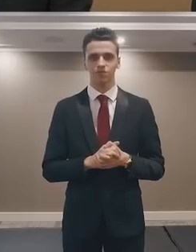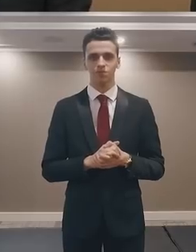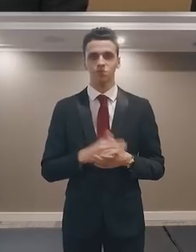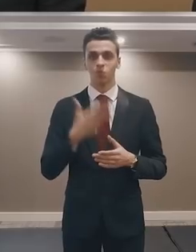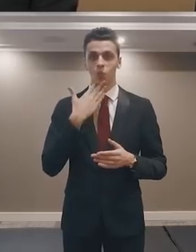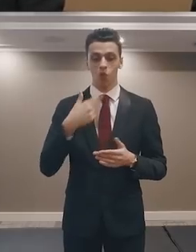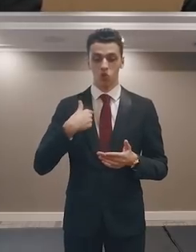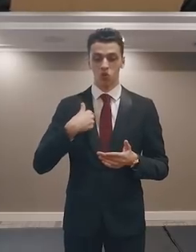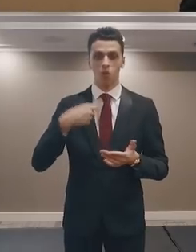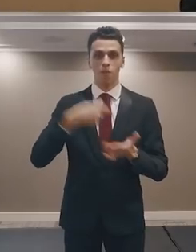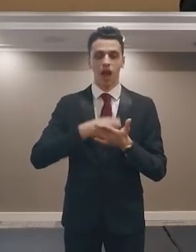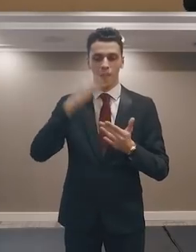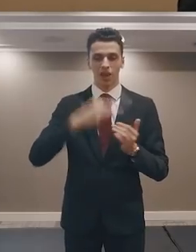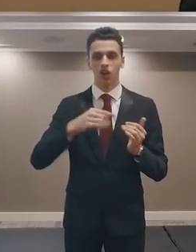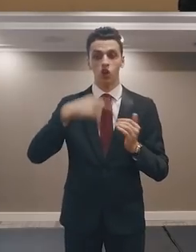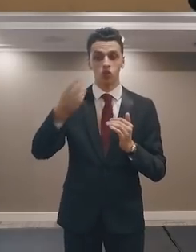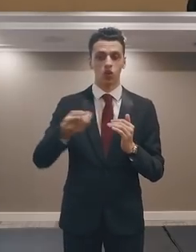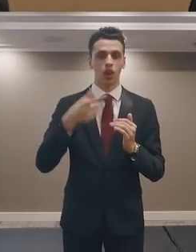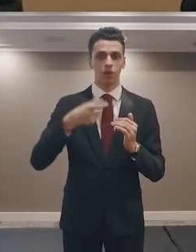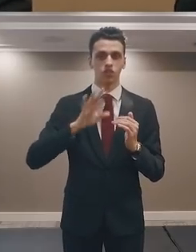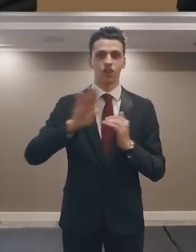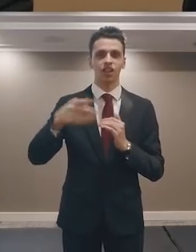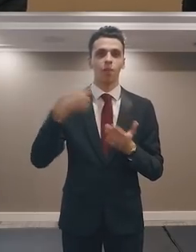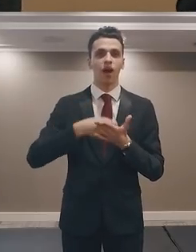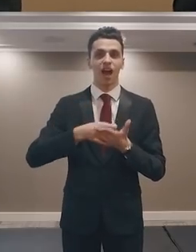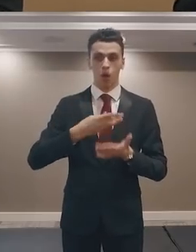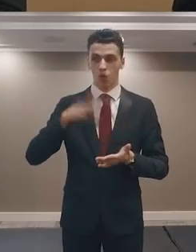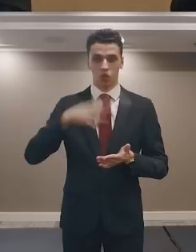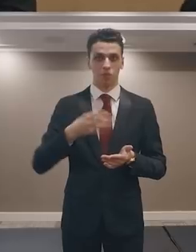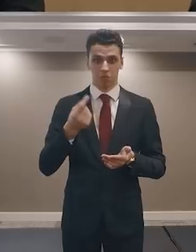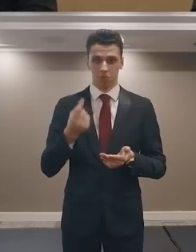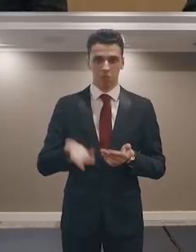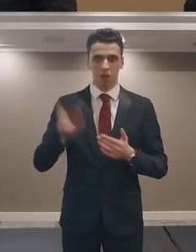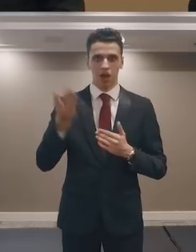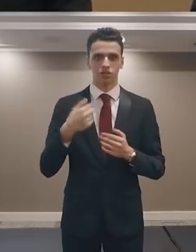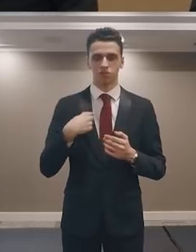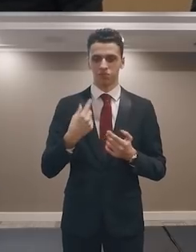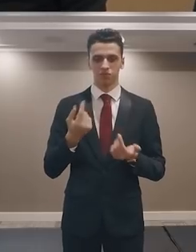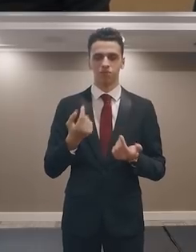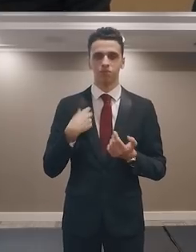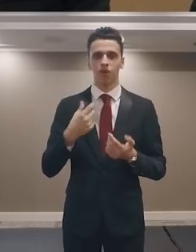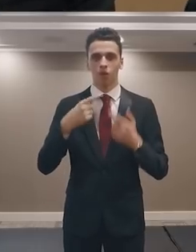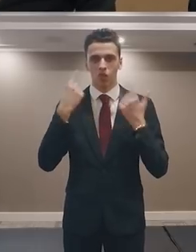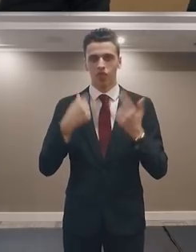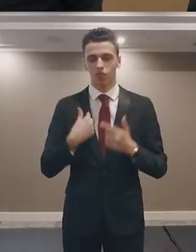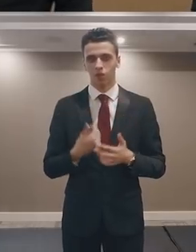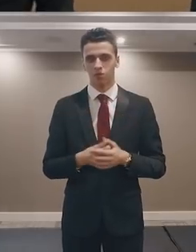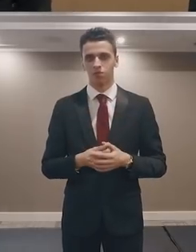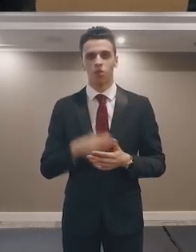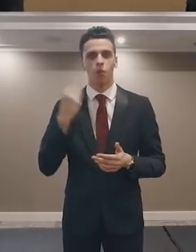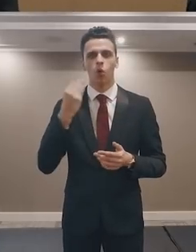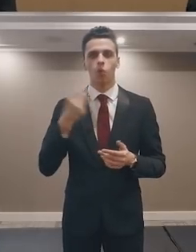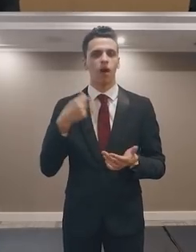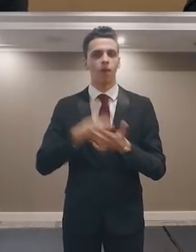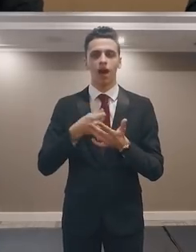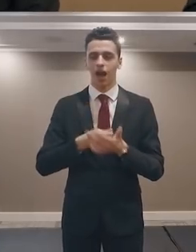encima pago menos vale más fuerte pues eso es un crucero eso es no tener que preocuparte de comer y